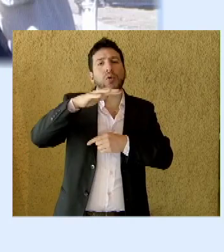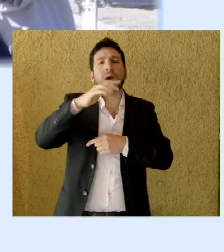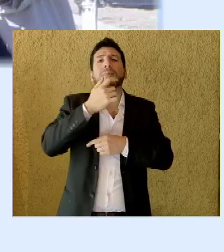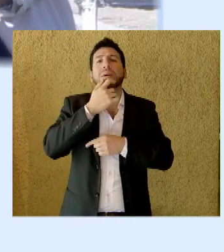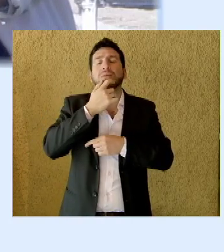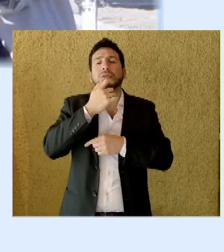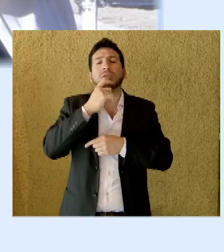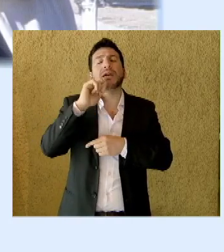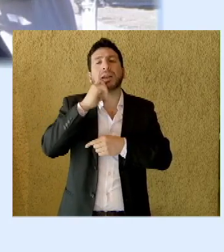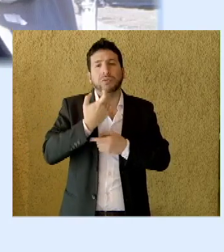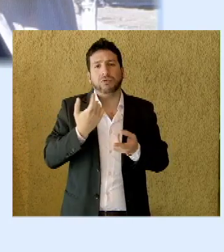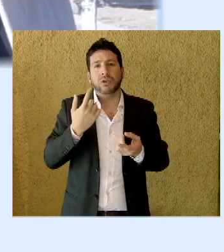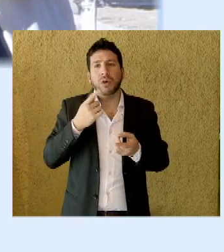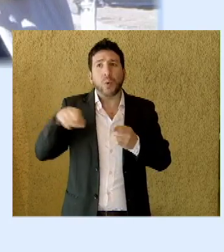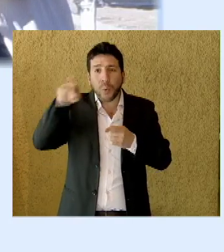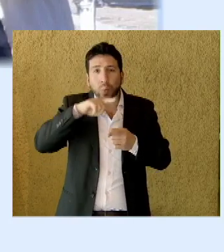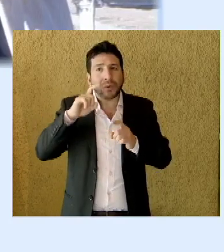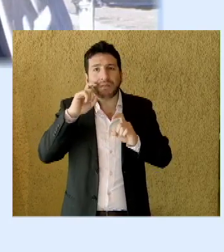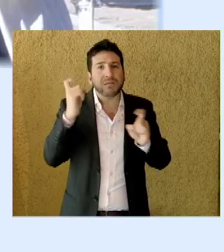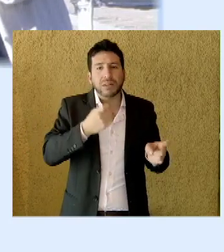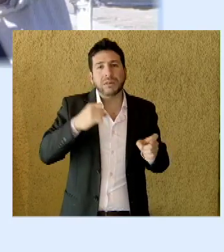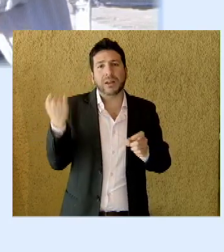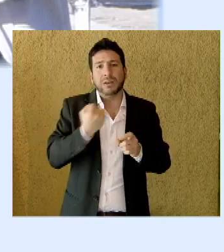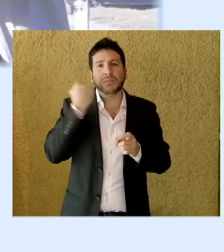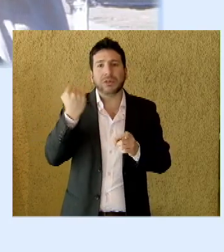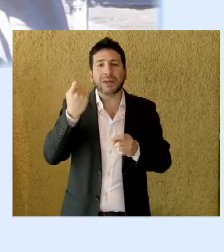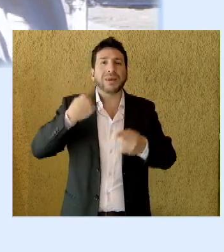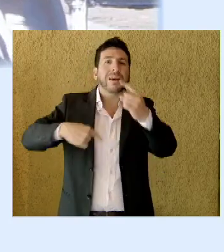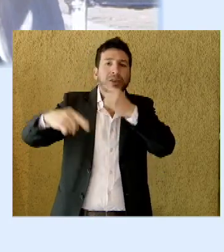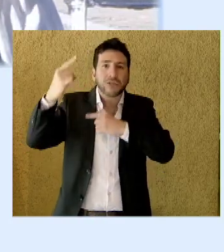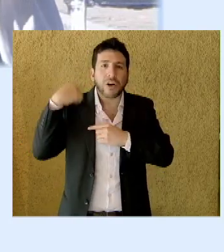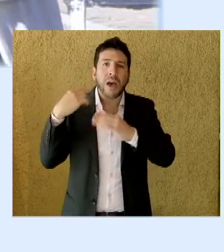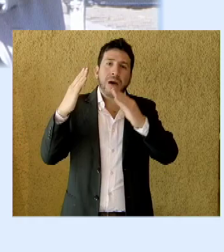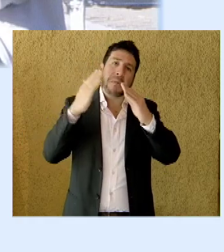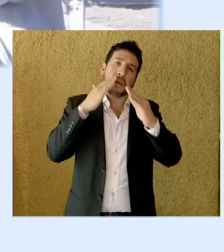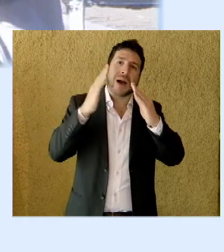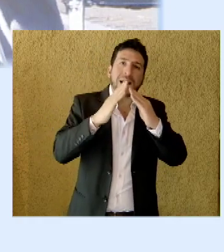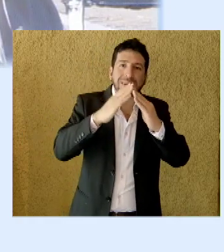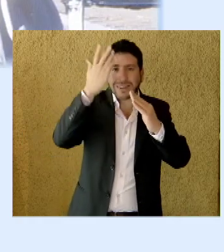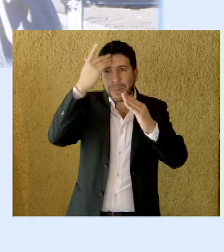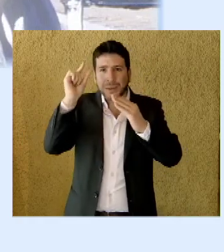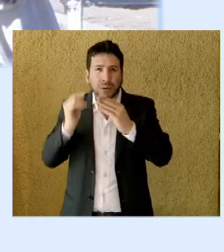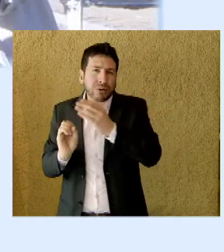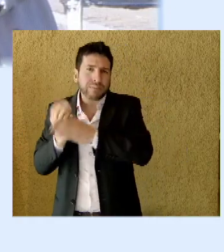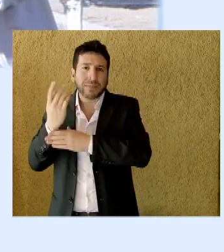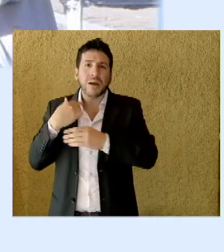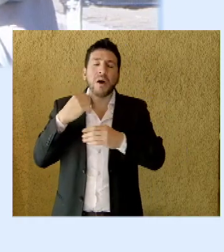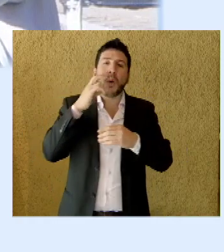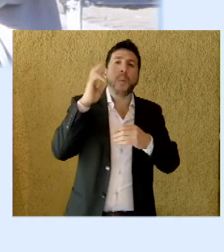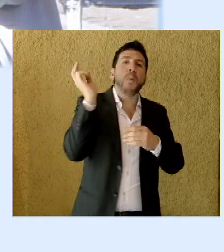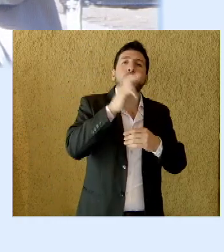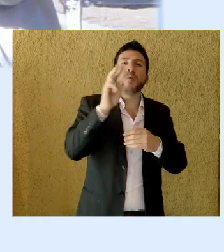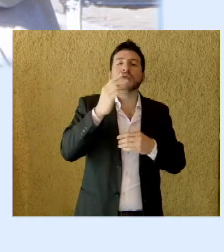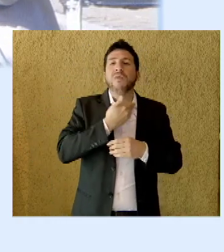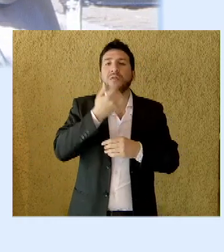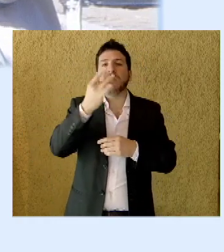que tiene Mendoza para ofrecer en cuanto a la cultura y en cuanto a nuestra historia. La Casa de San Martín, recientemente iniciada, el Museo Fader justamente,